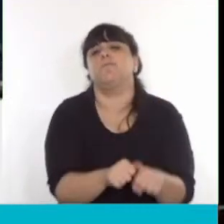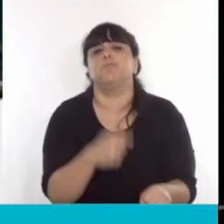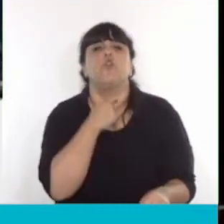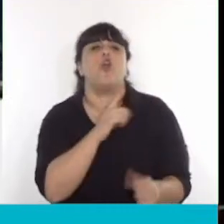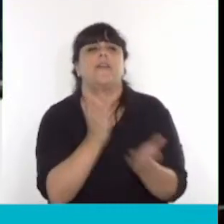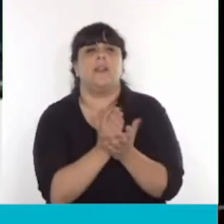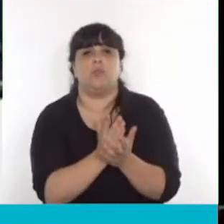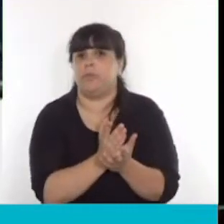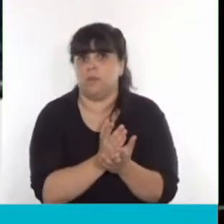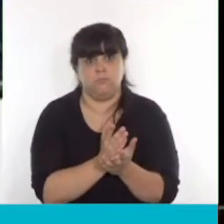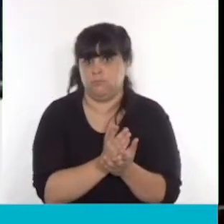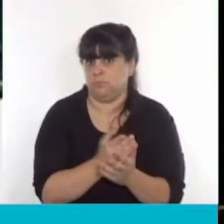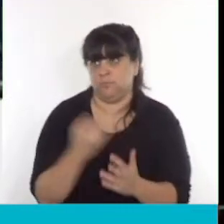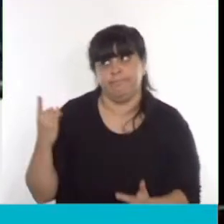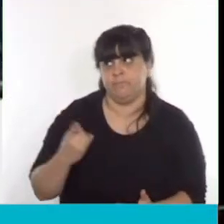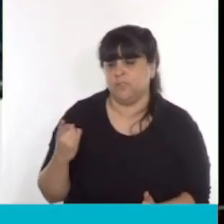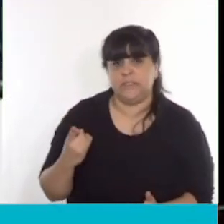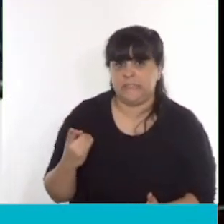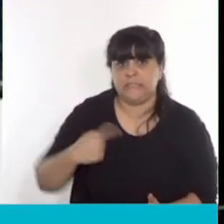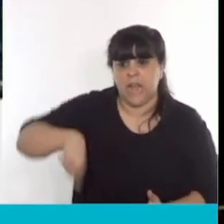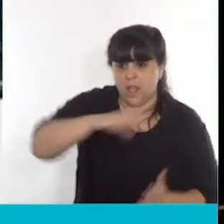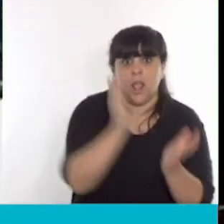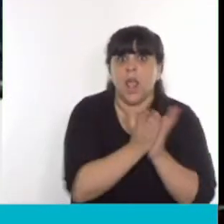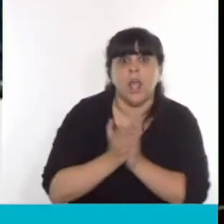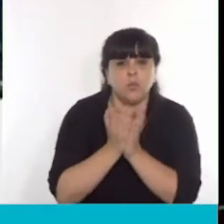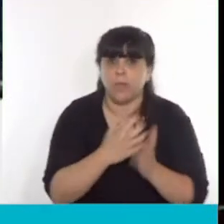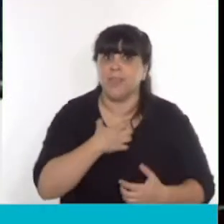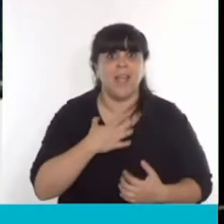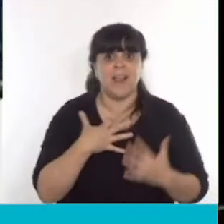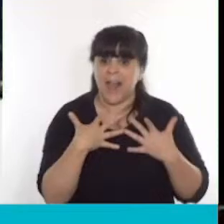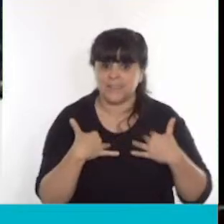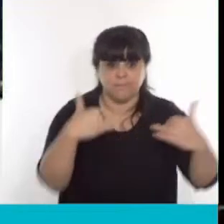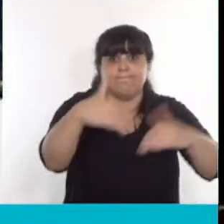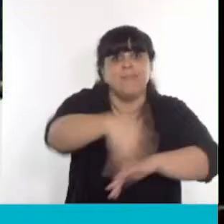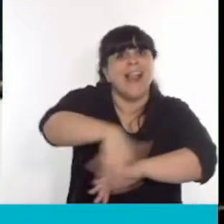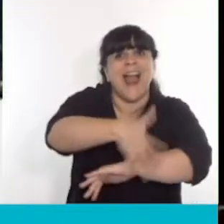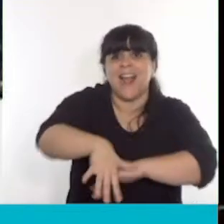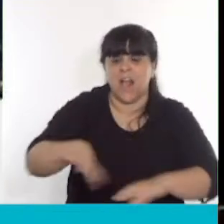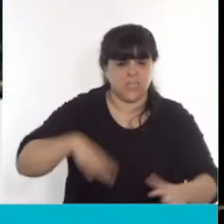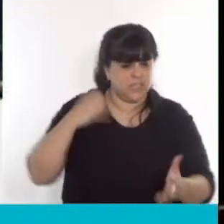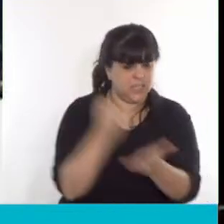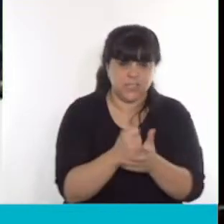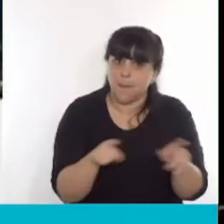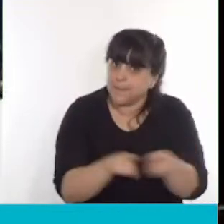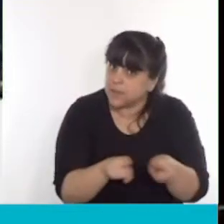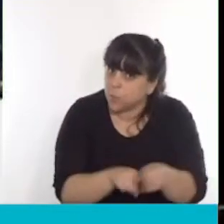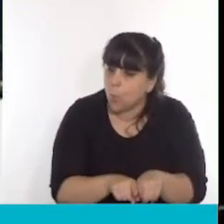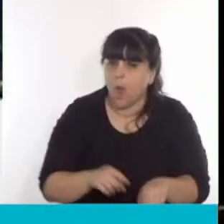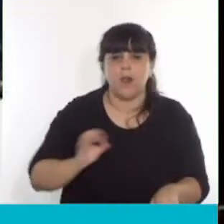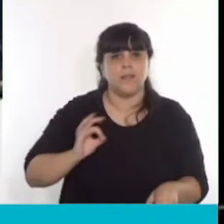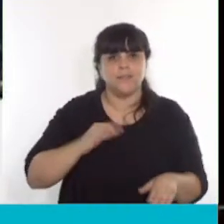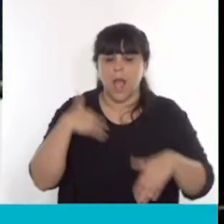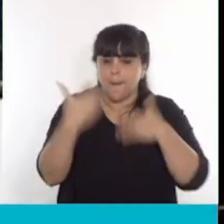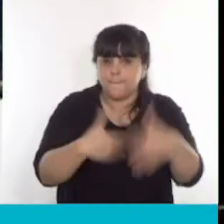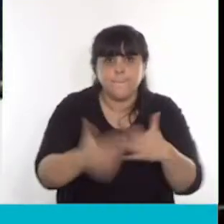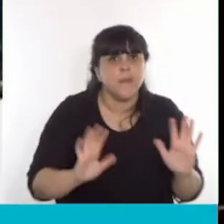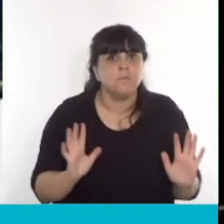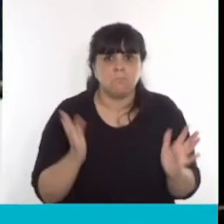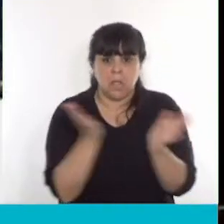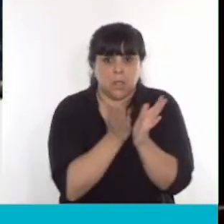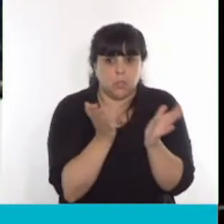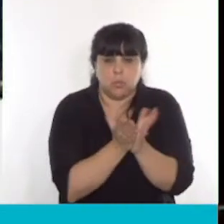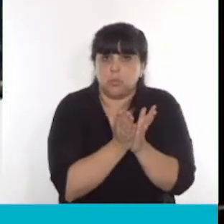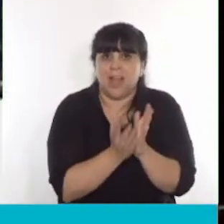mentira. Mostraron los estudiantes que en las clases públicas rendían los exámenes, mostraron los estudiantes que son los